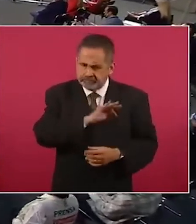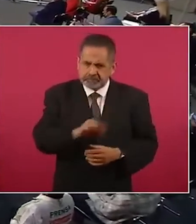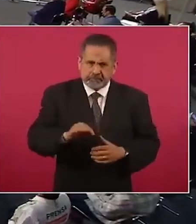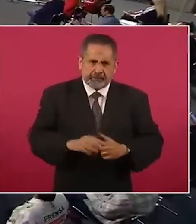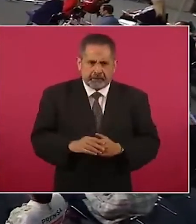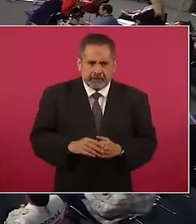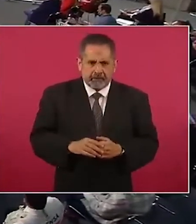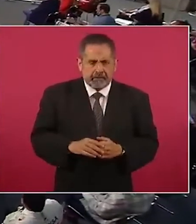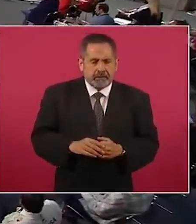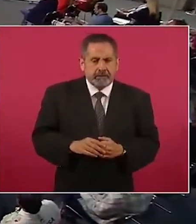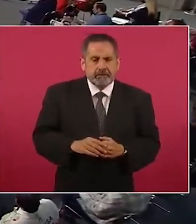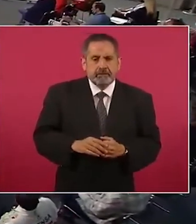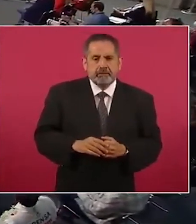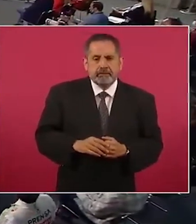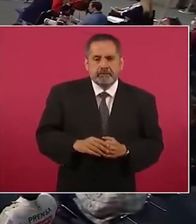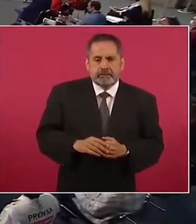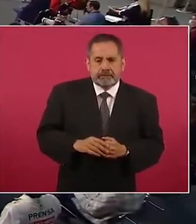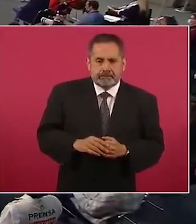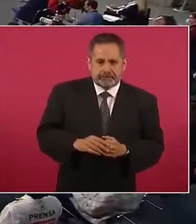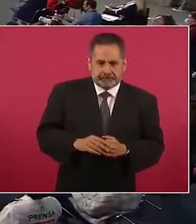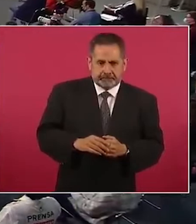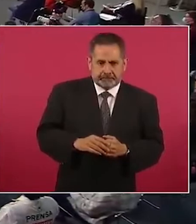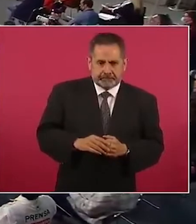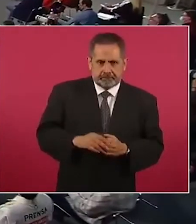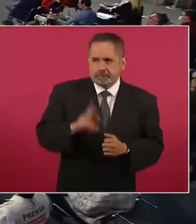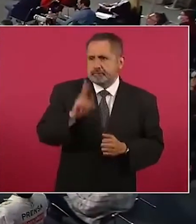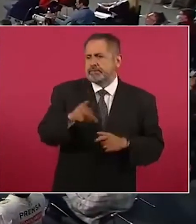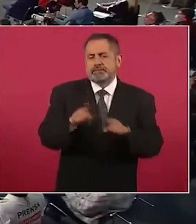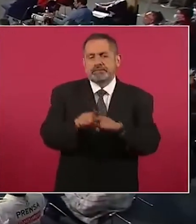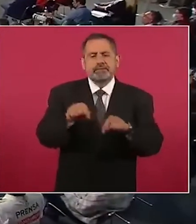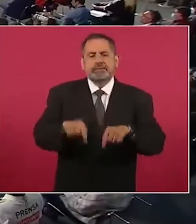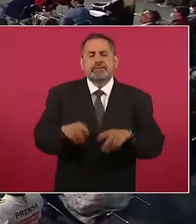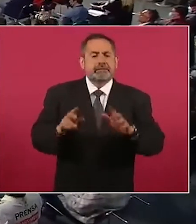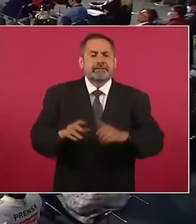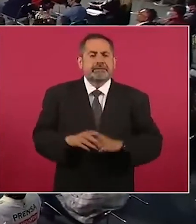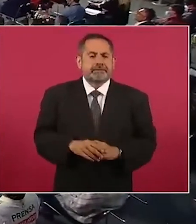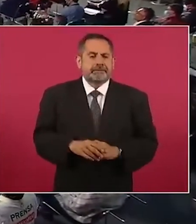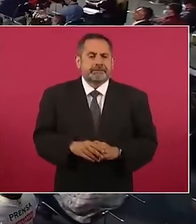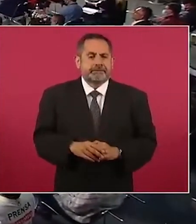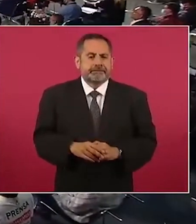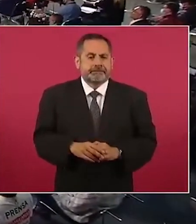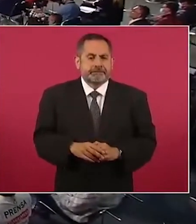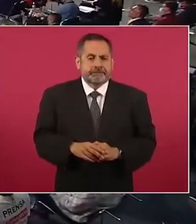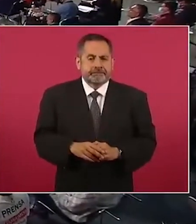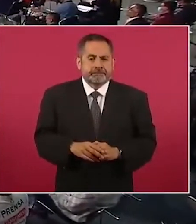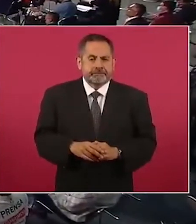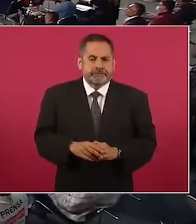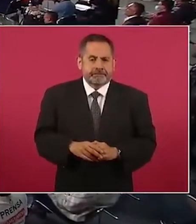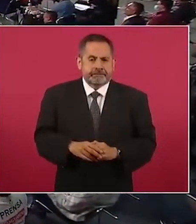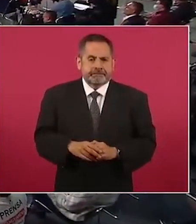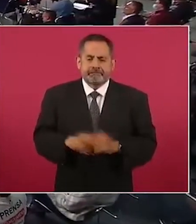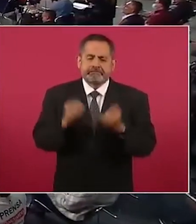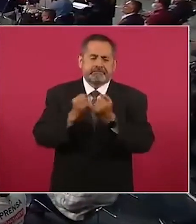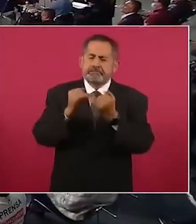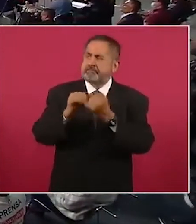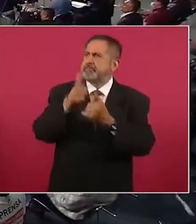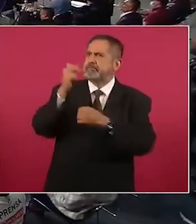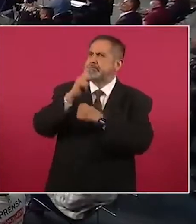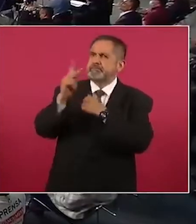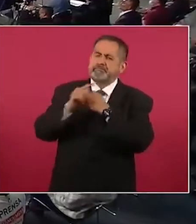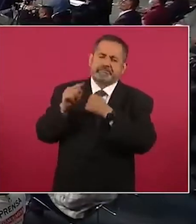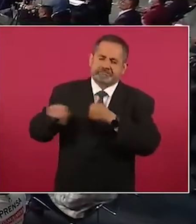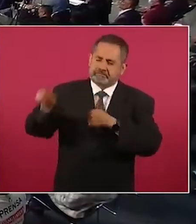sí no es como aquí y como en cualquier país